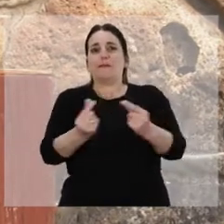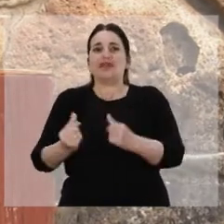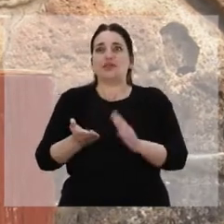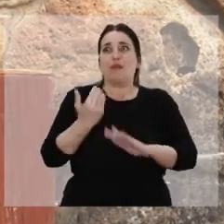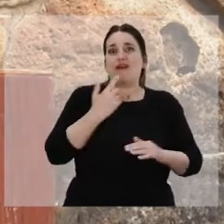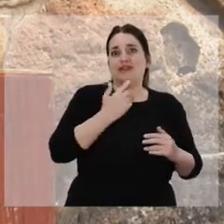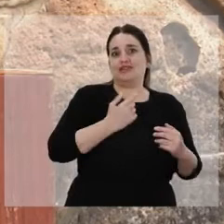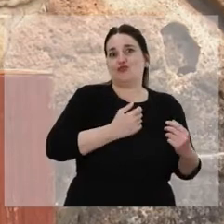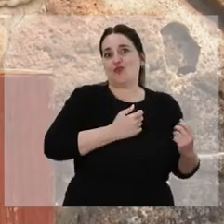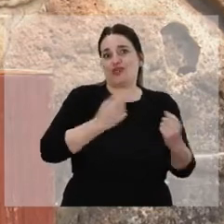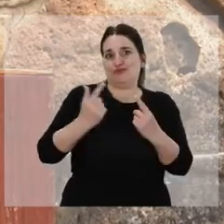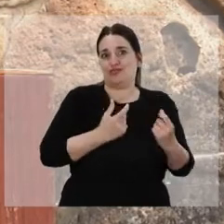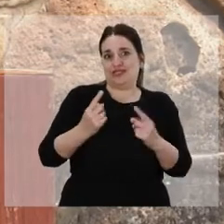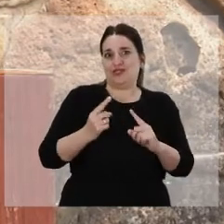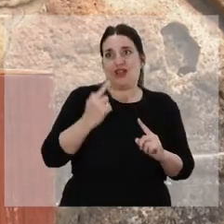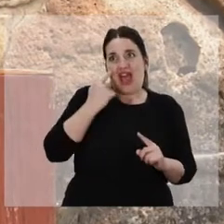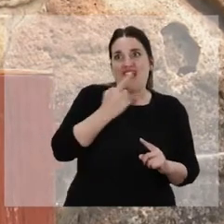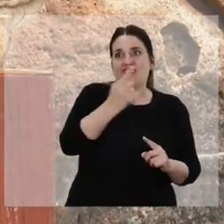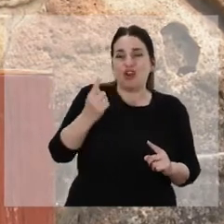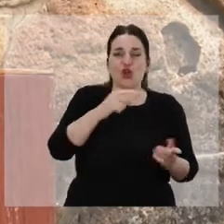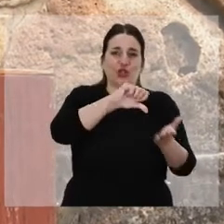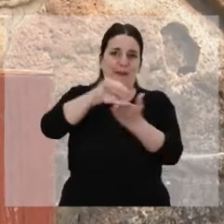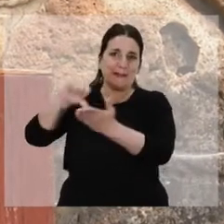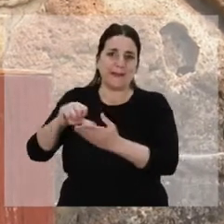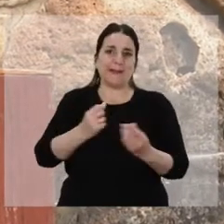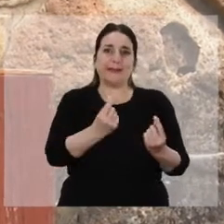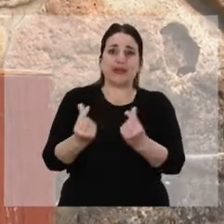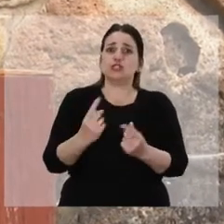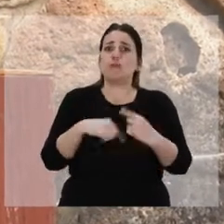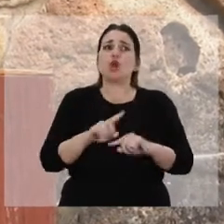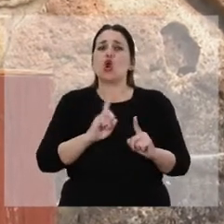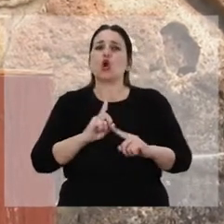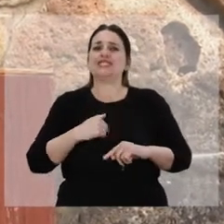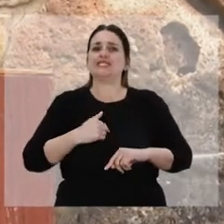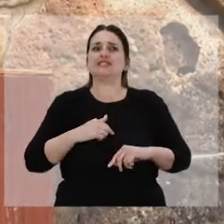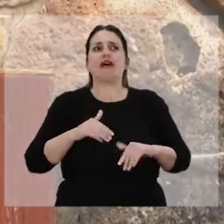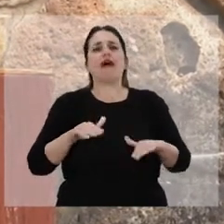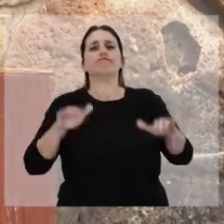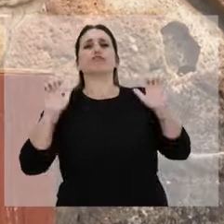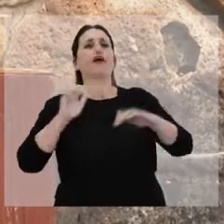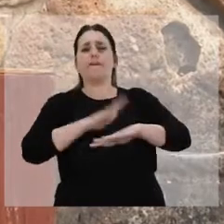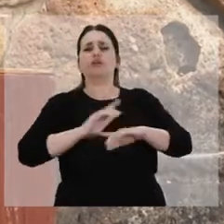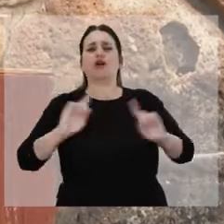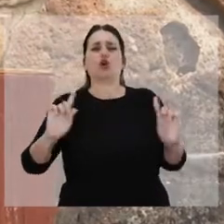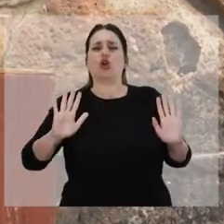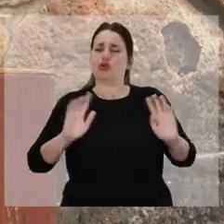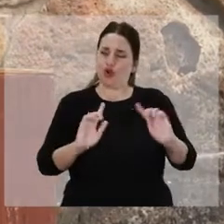todo la materia de exportación, somos tomadores de precios. Pero eso no significa sacarse el lazo con la